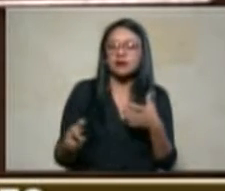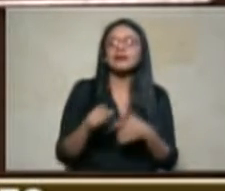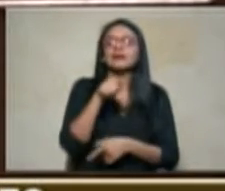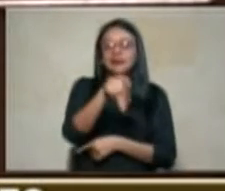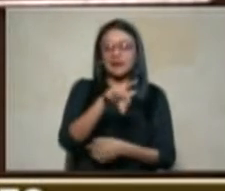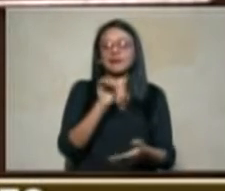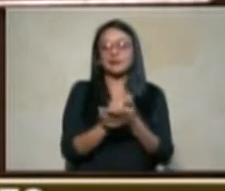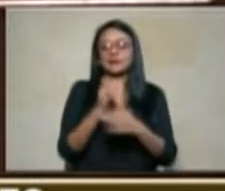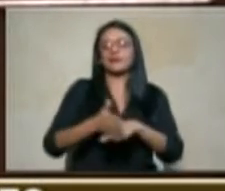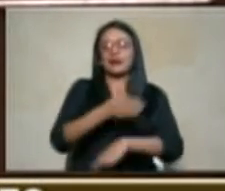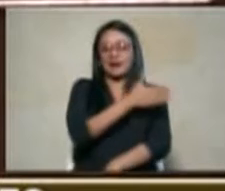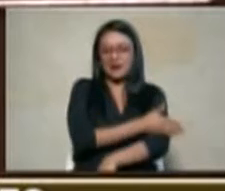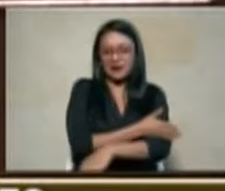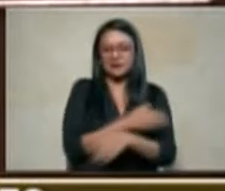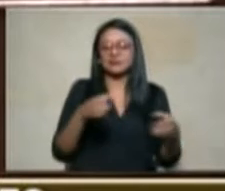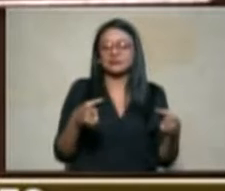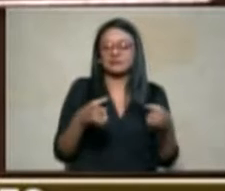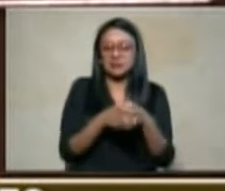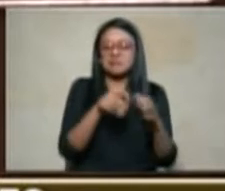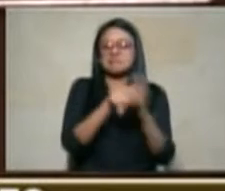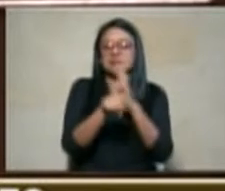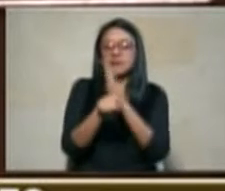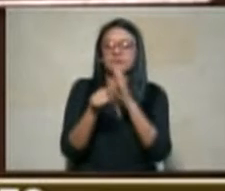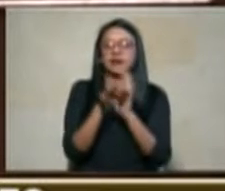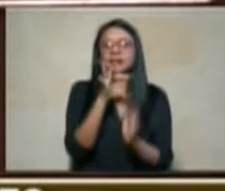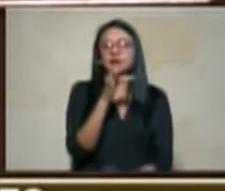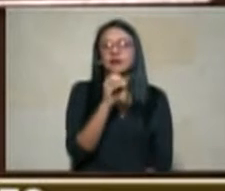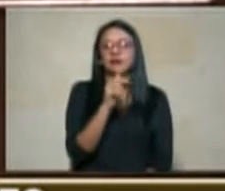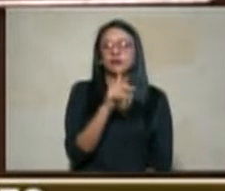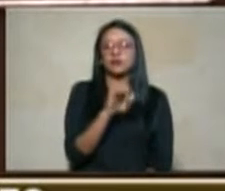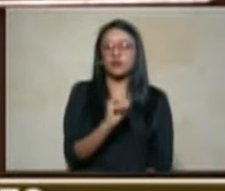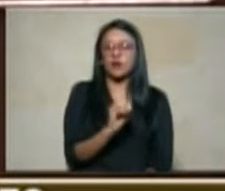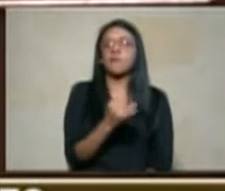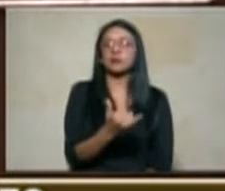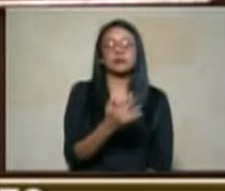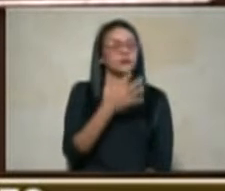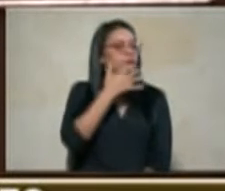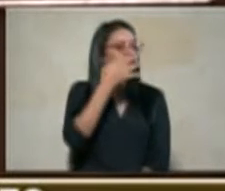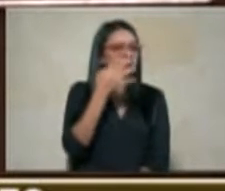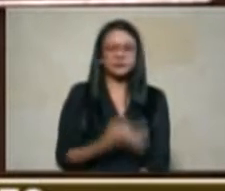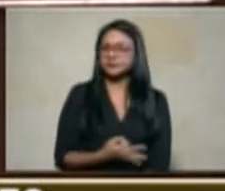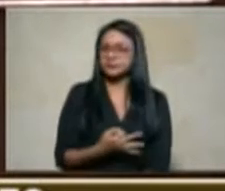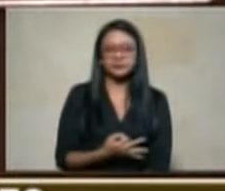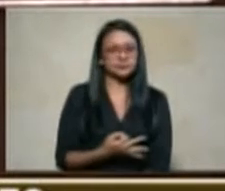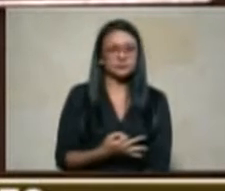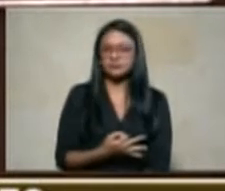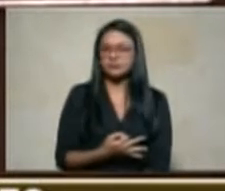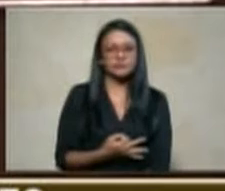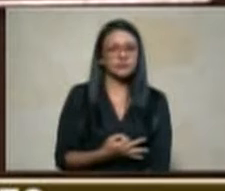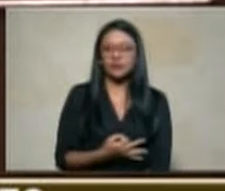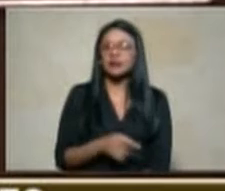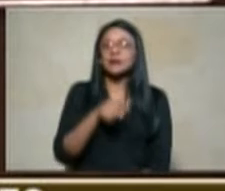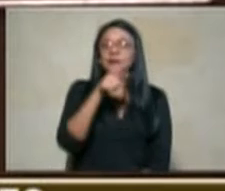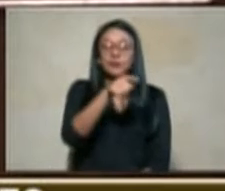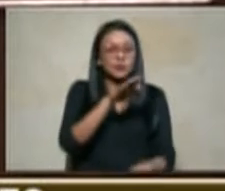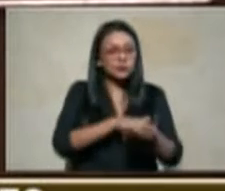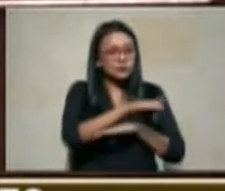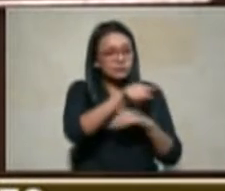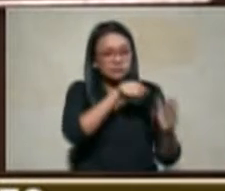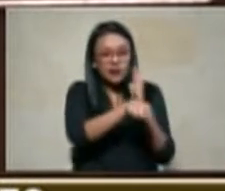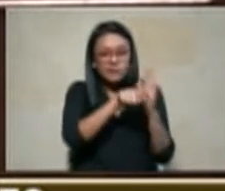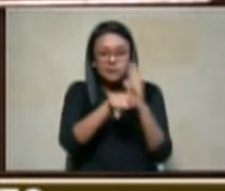que sucedió en la masacre de Tokio que sí existió. Lo que no es cierto, además, es que por esa masacre